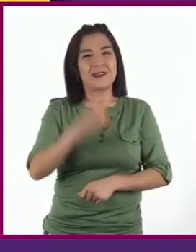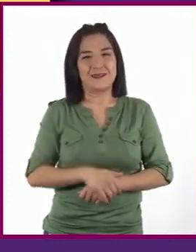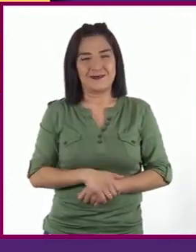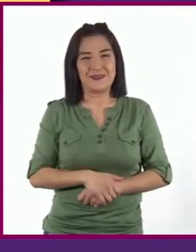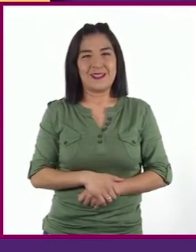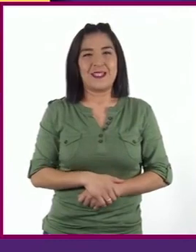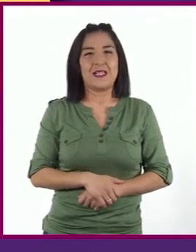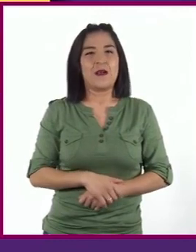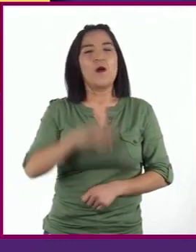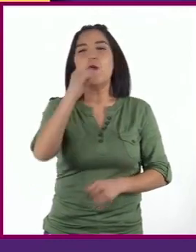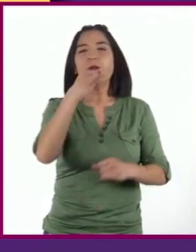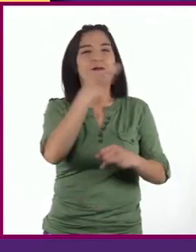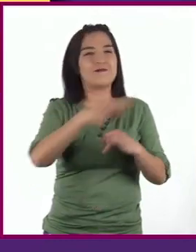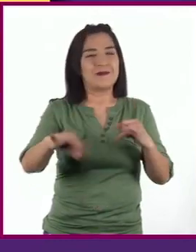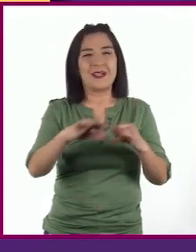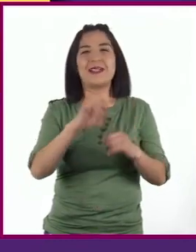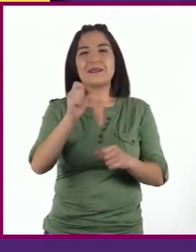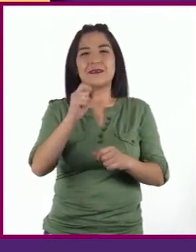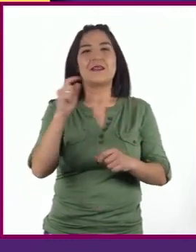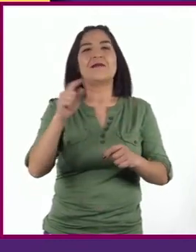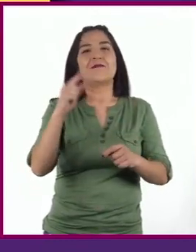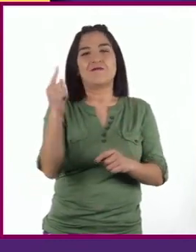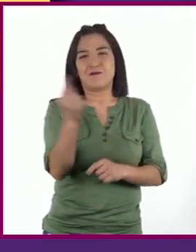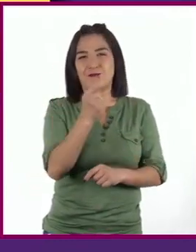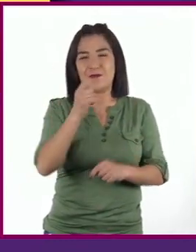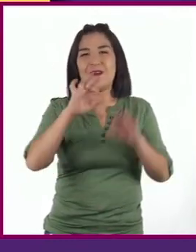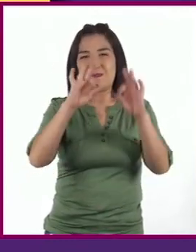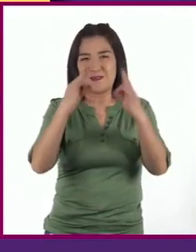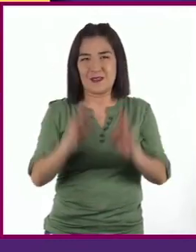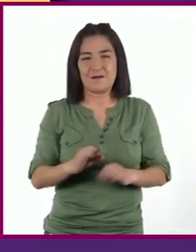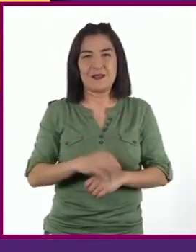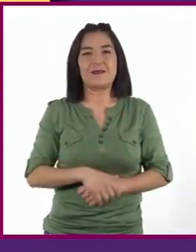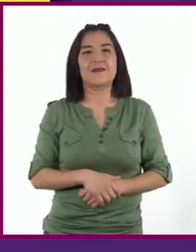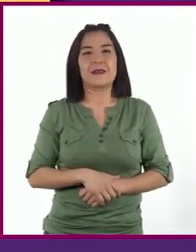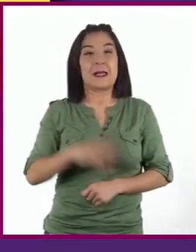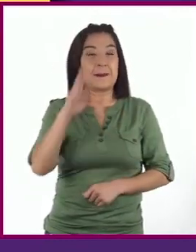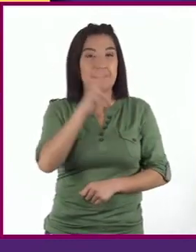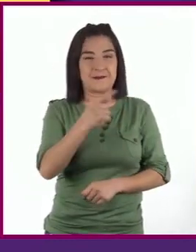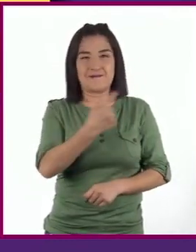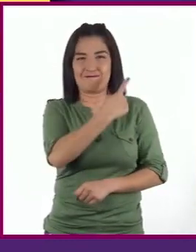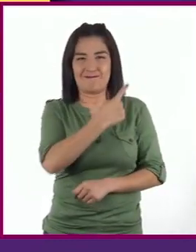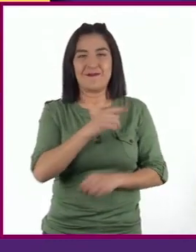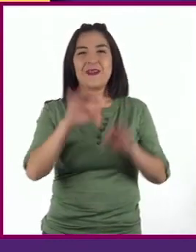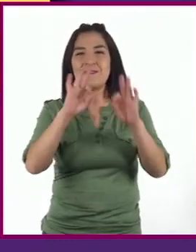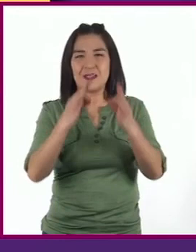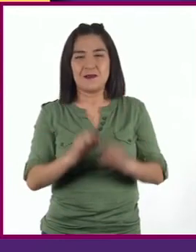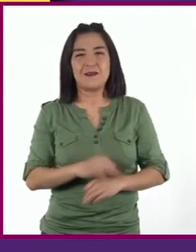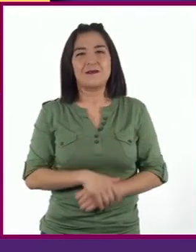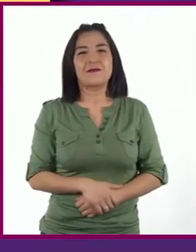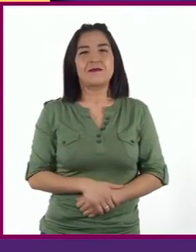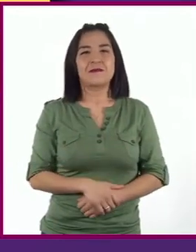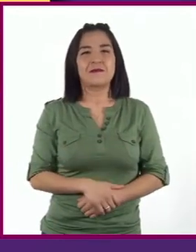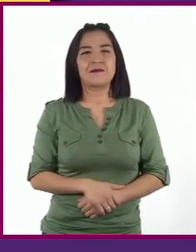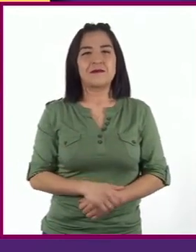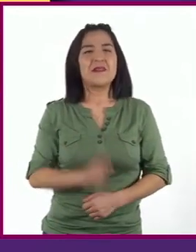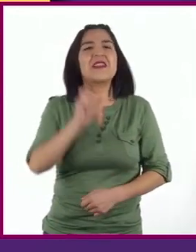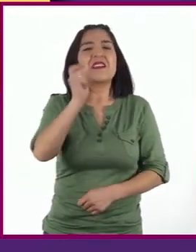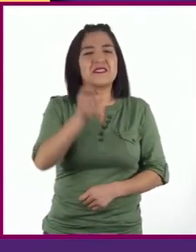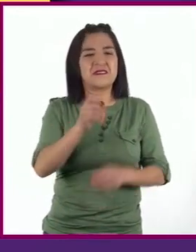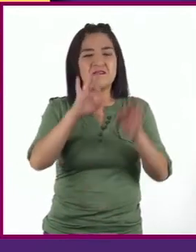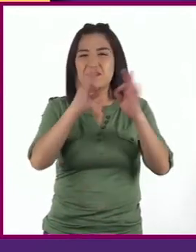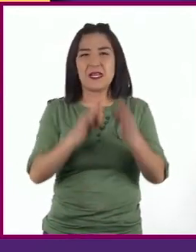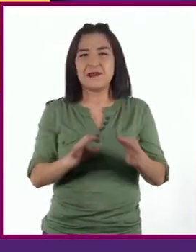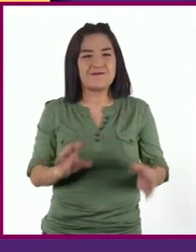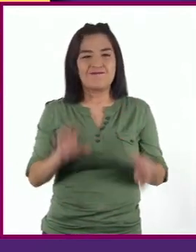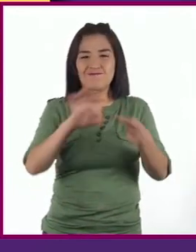Resolvamos un último ejercicio de rotación de figuras. Observen las siguientes figuras. ¿Qué figura no tiene